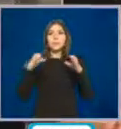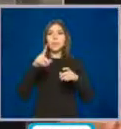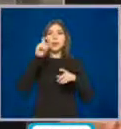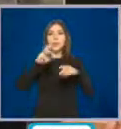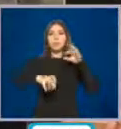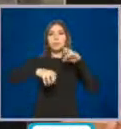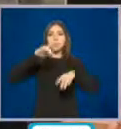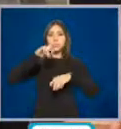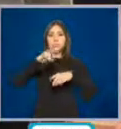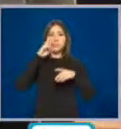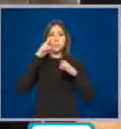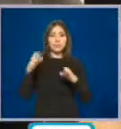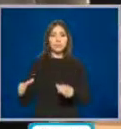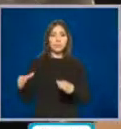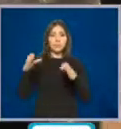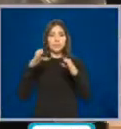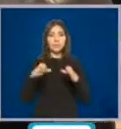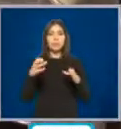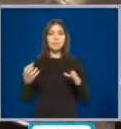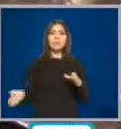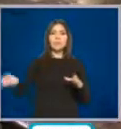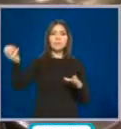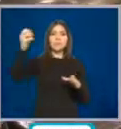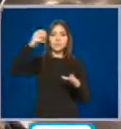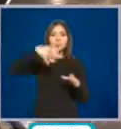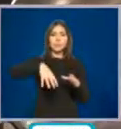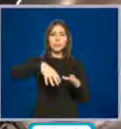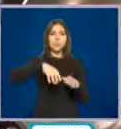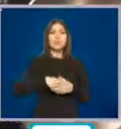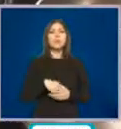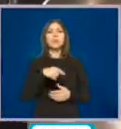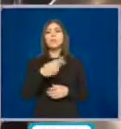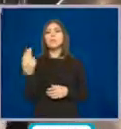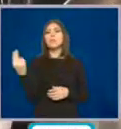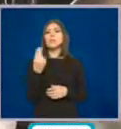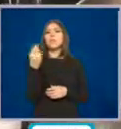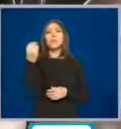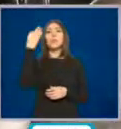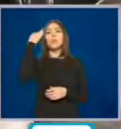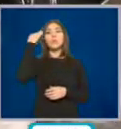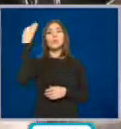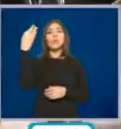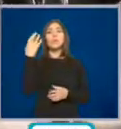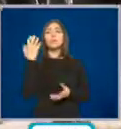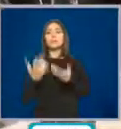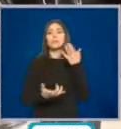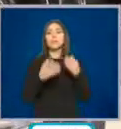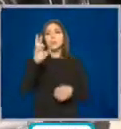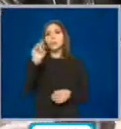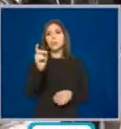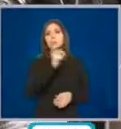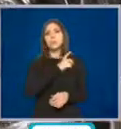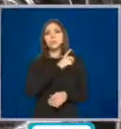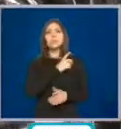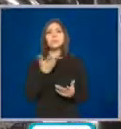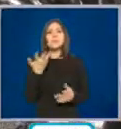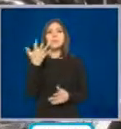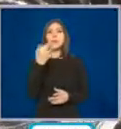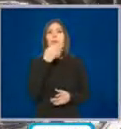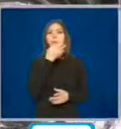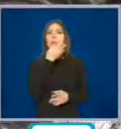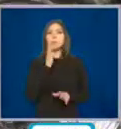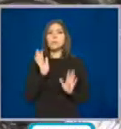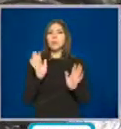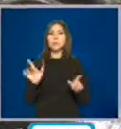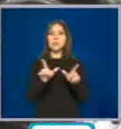dan cuenta ya está hirviendo, vamos a verterlos. Estos no necesitan gran tiempo de cocción, simplemente a lo mejor unos 5 minutitos y